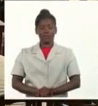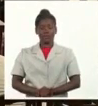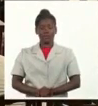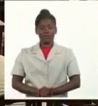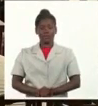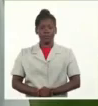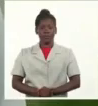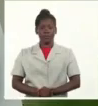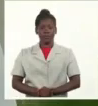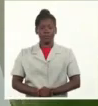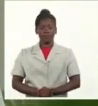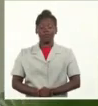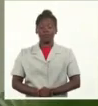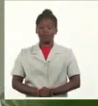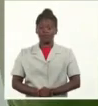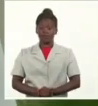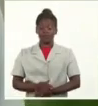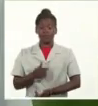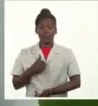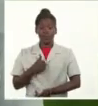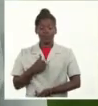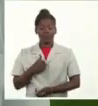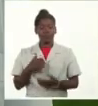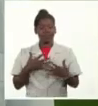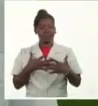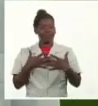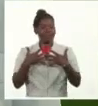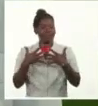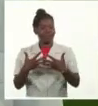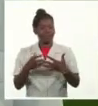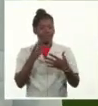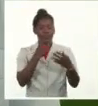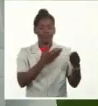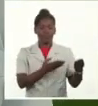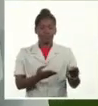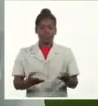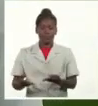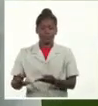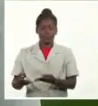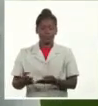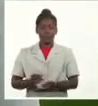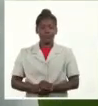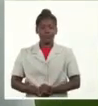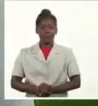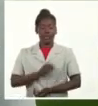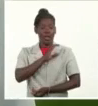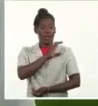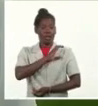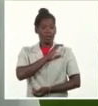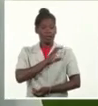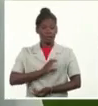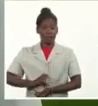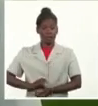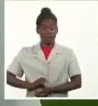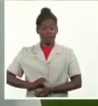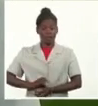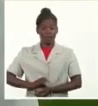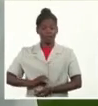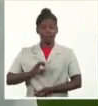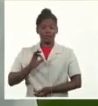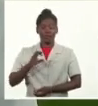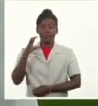Agradezco profundamente la visita y doy la bienvenida a Cuba al señor Canciller de la República de